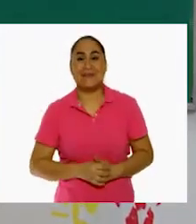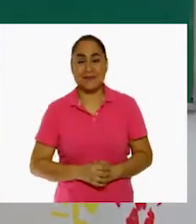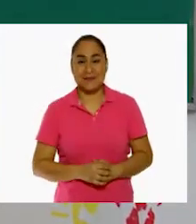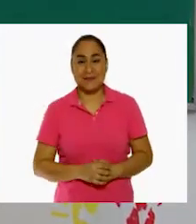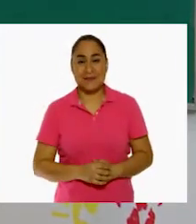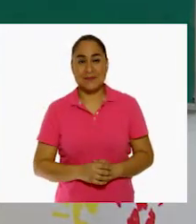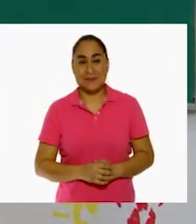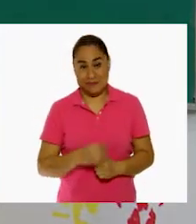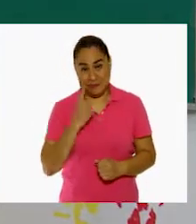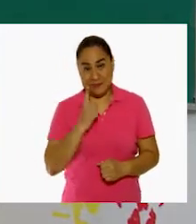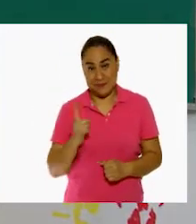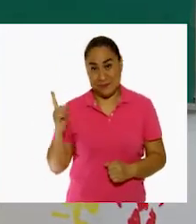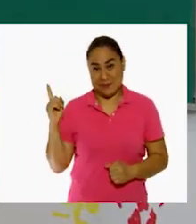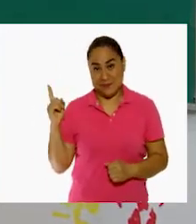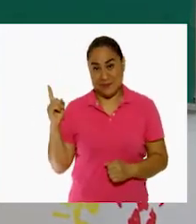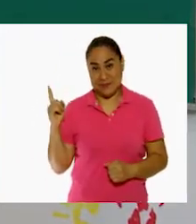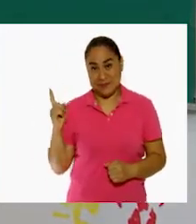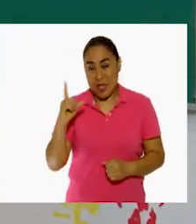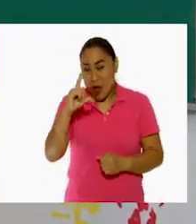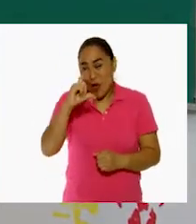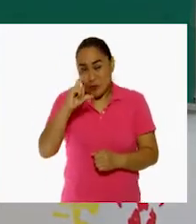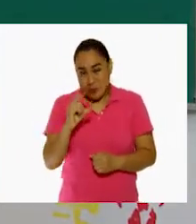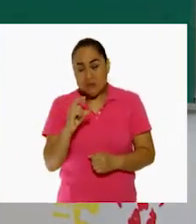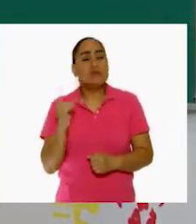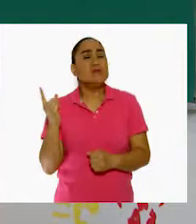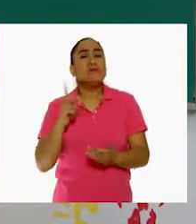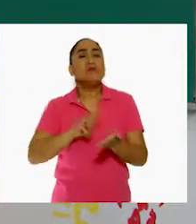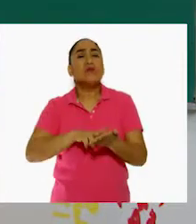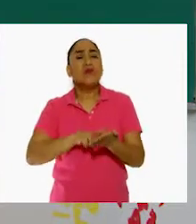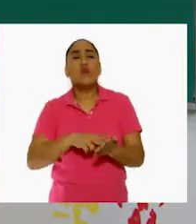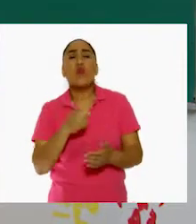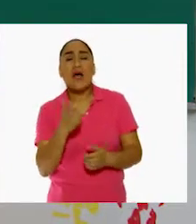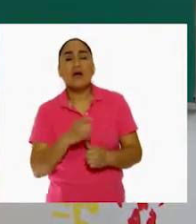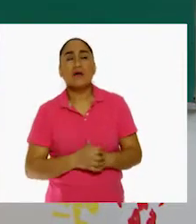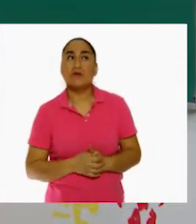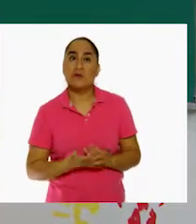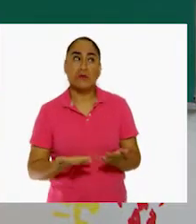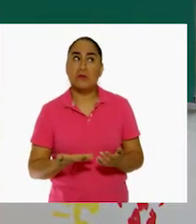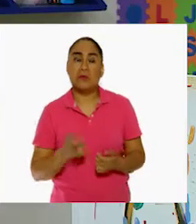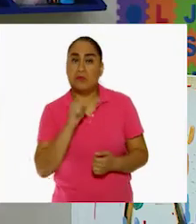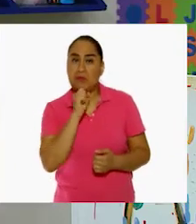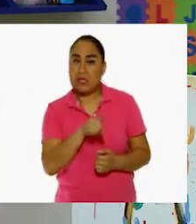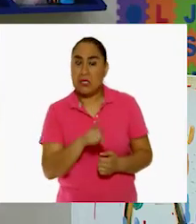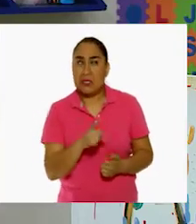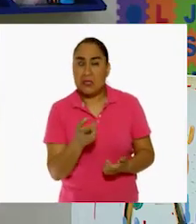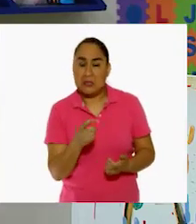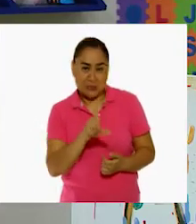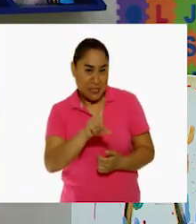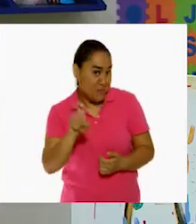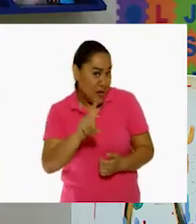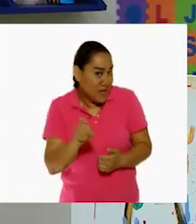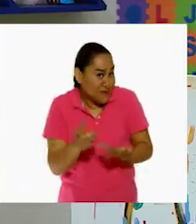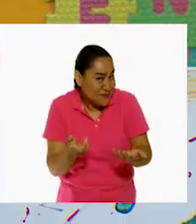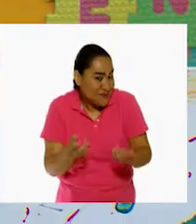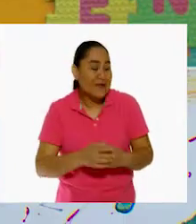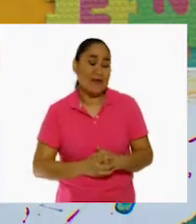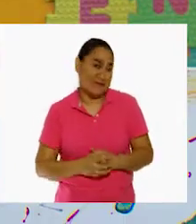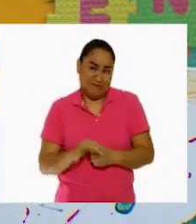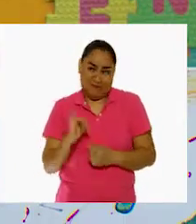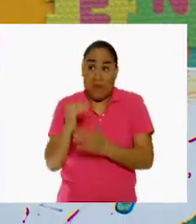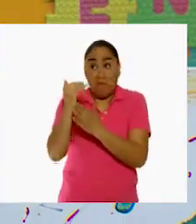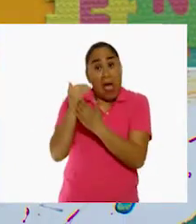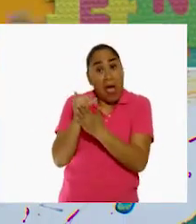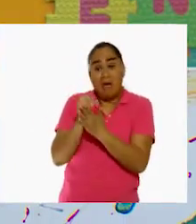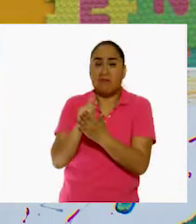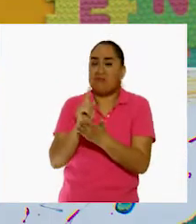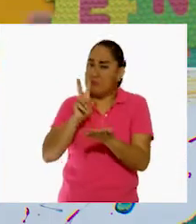Uh-huh. Y hasta más chiquito, ¿verdad? Sí, sí. Es un cuadradito ahora. ¿Cuánto uh-huh. vale? Pues lo mismo, 100 pesos. sí, no vale menos,